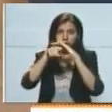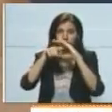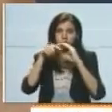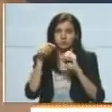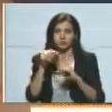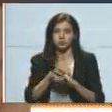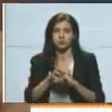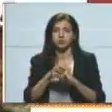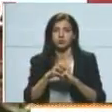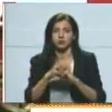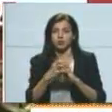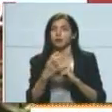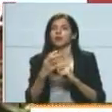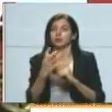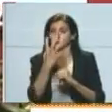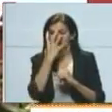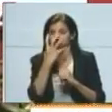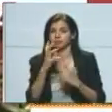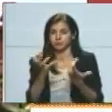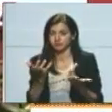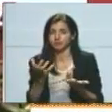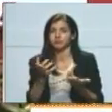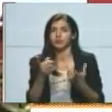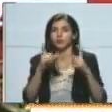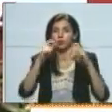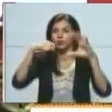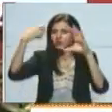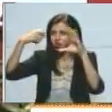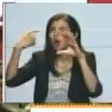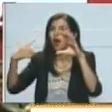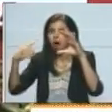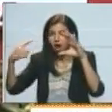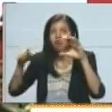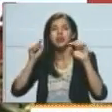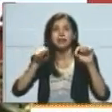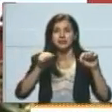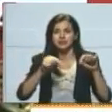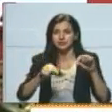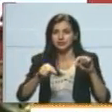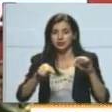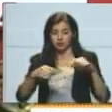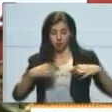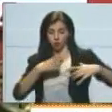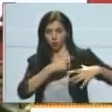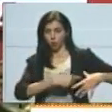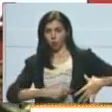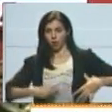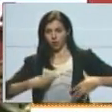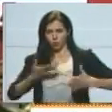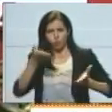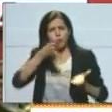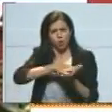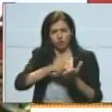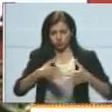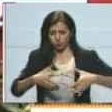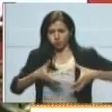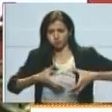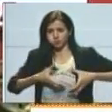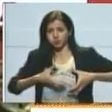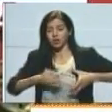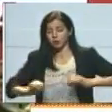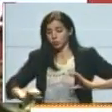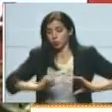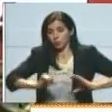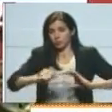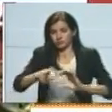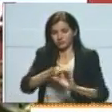Una foto tomada ahí, recogida de todos los videos que hay. Ese hueco que tiene ese muchacho en el pecho es el impacto del tubo ahí